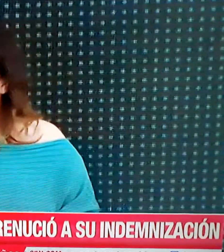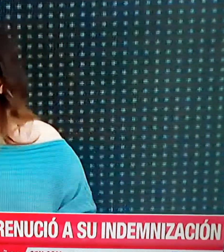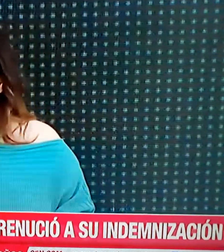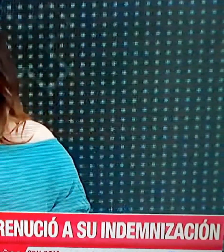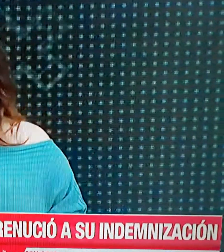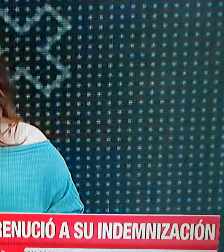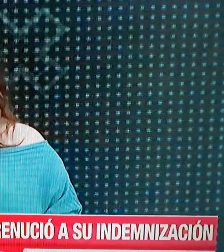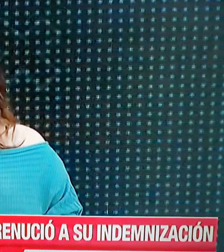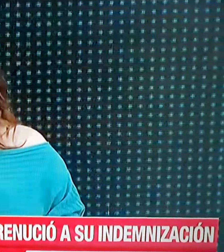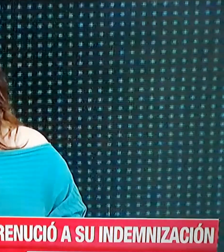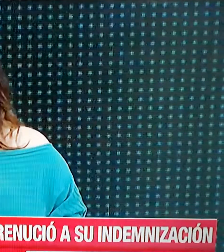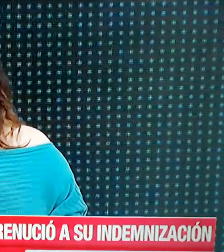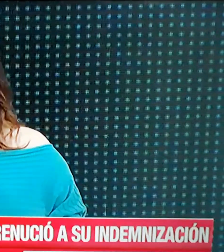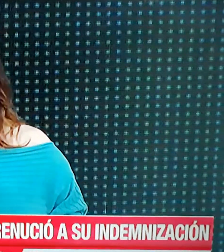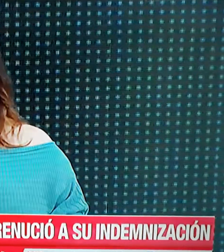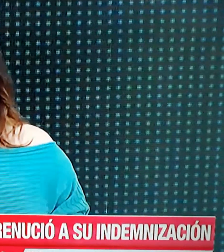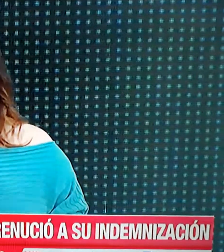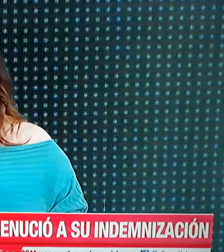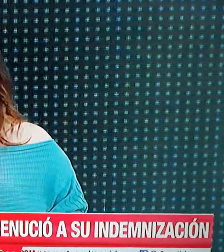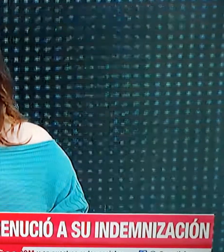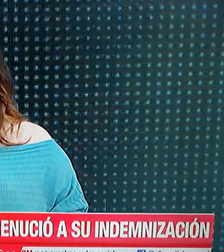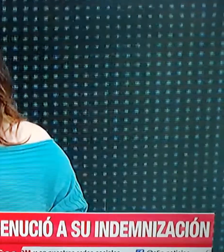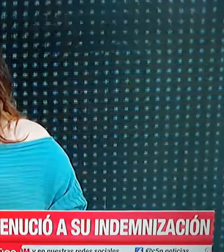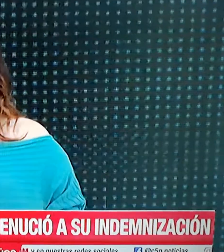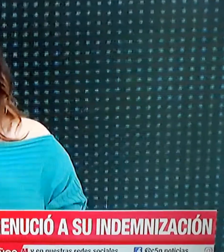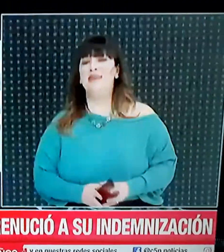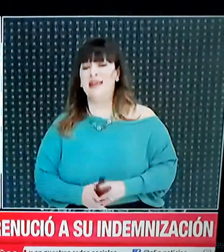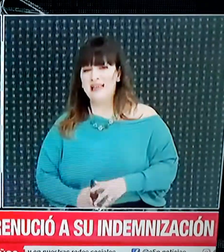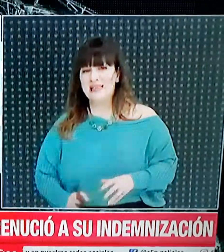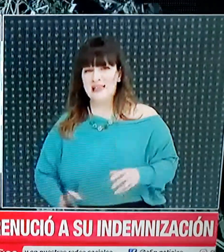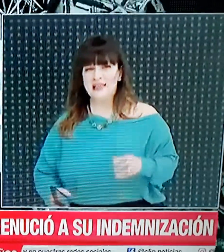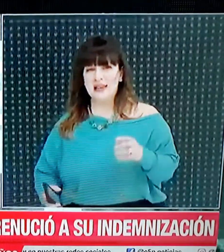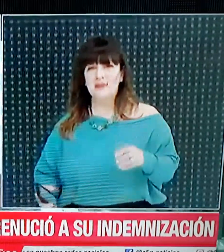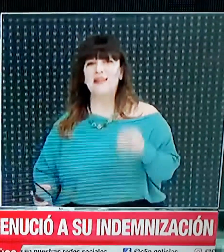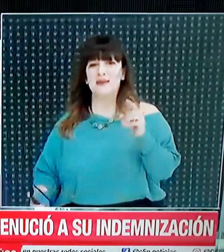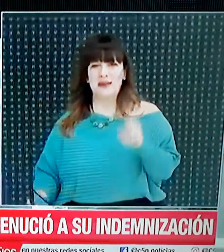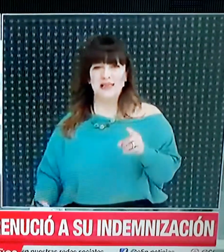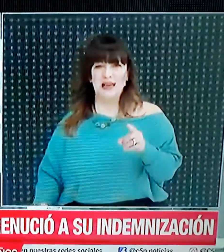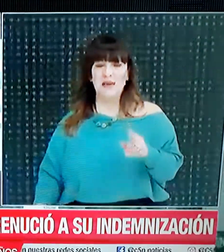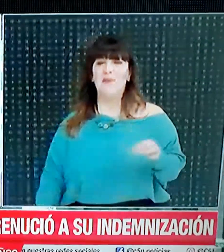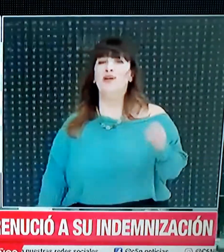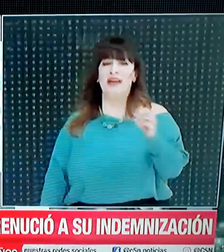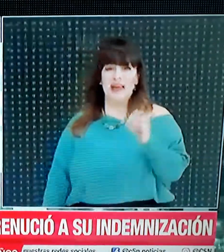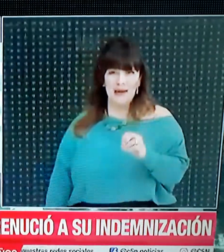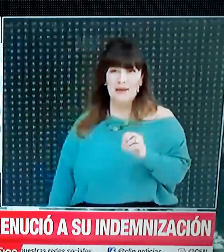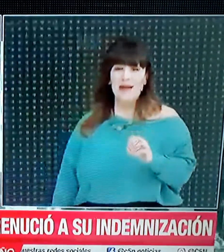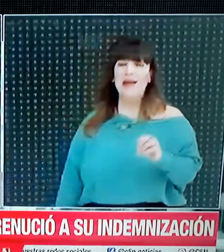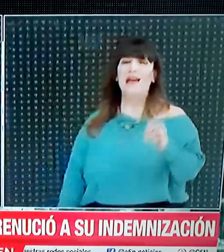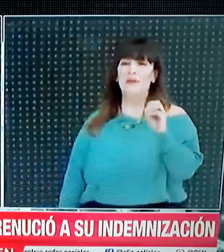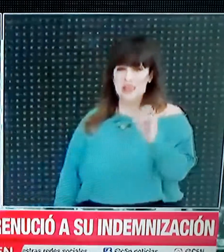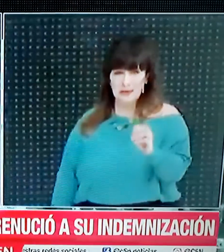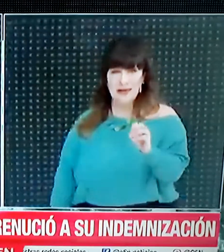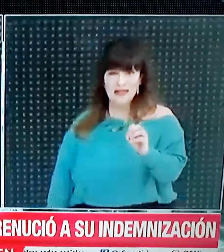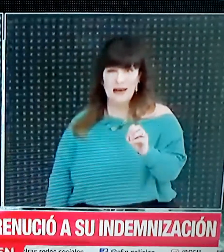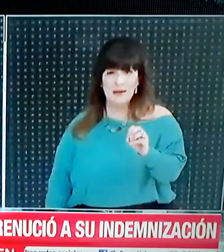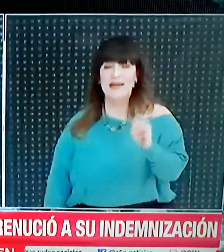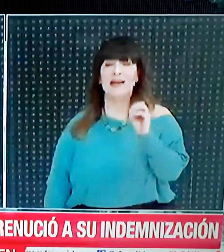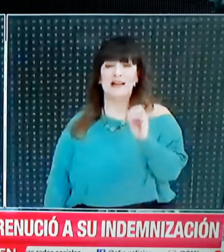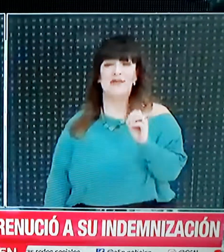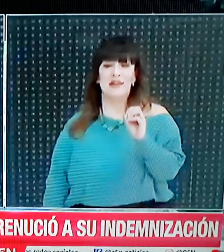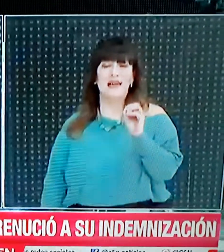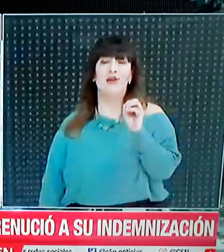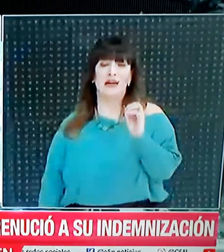casi toda la mayoría del Congreso, de la Cámara Baja, merecen ser visibilizadas porque Eve las visibilizaba y